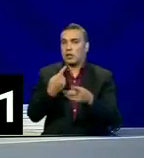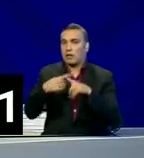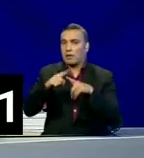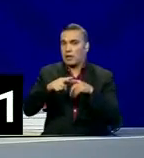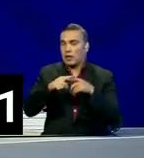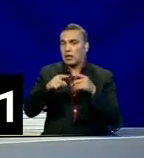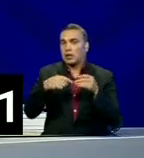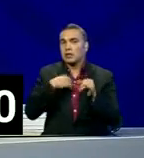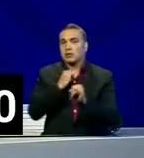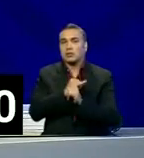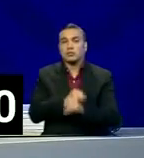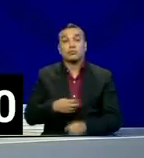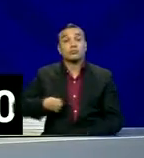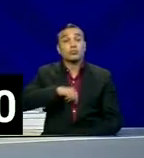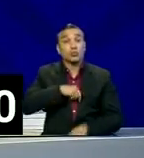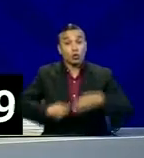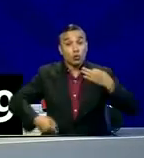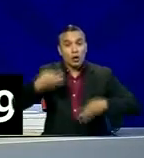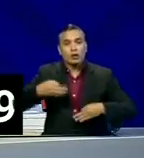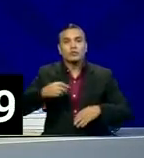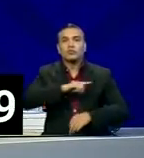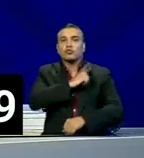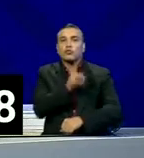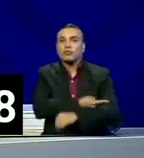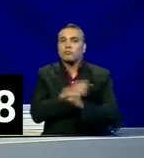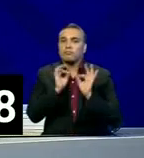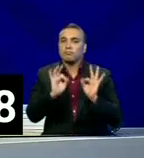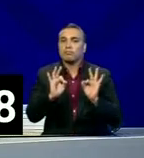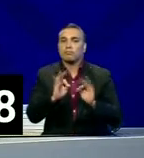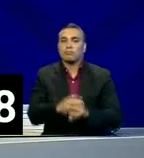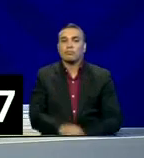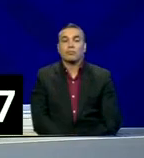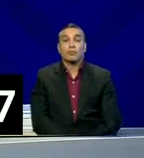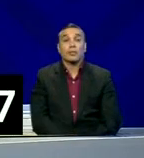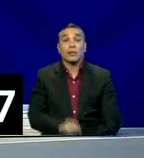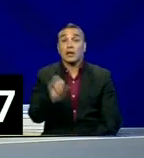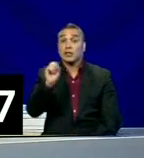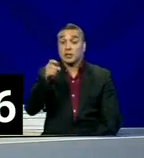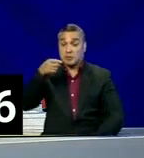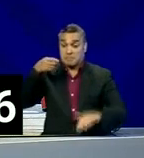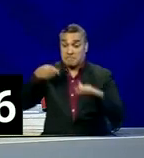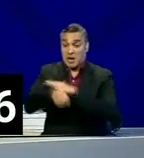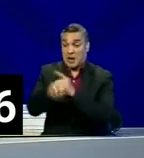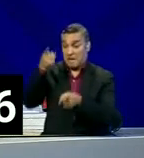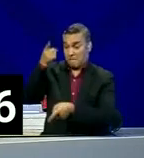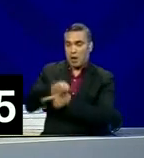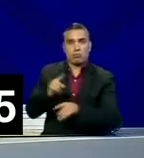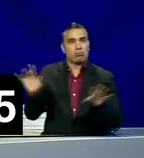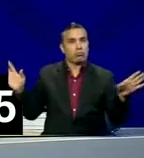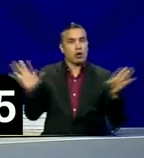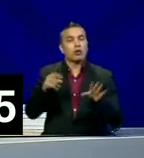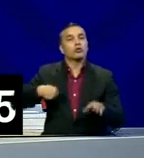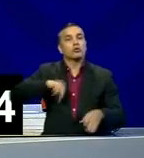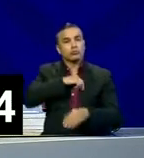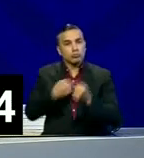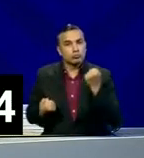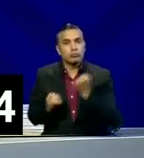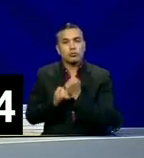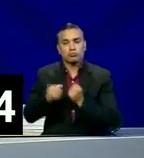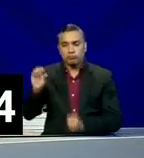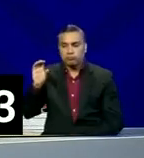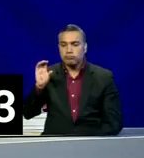función judicial potente y fuerte, a la que sin meterle las manos vamos a apoyar con recursos y